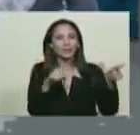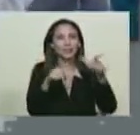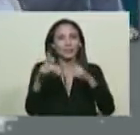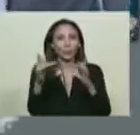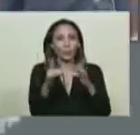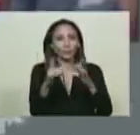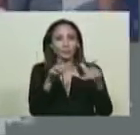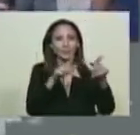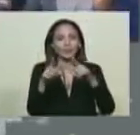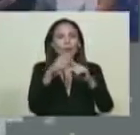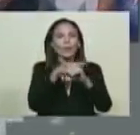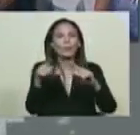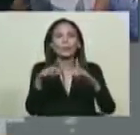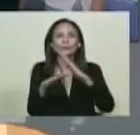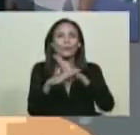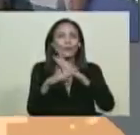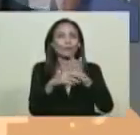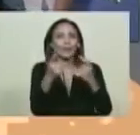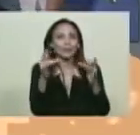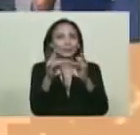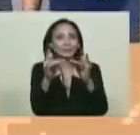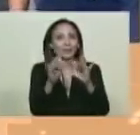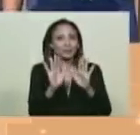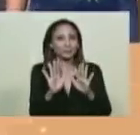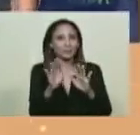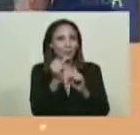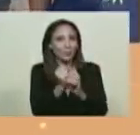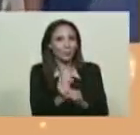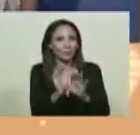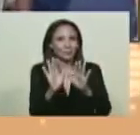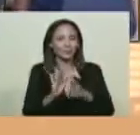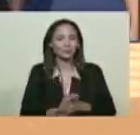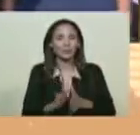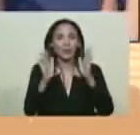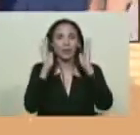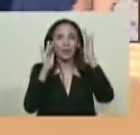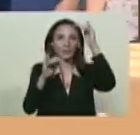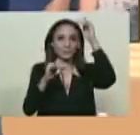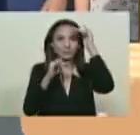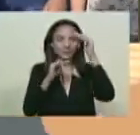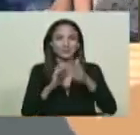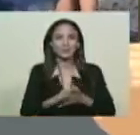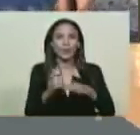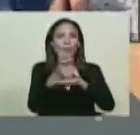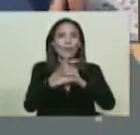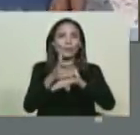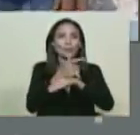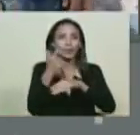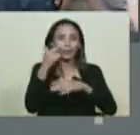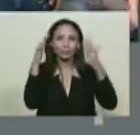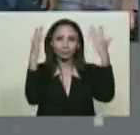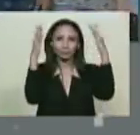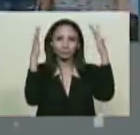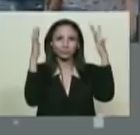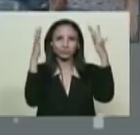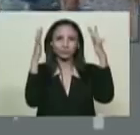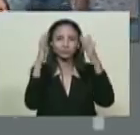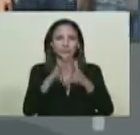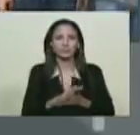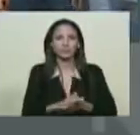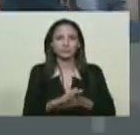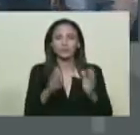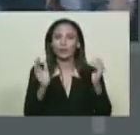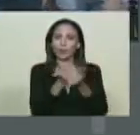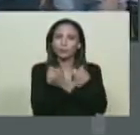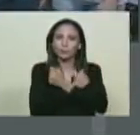Pero todavía no le he dado el pase, Héctor. Atención, Héctor Rodríguez. Un aplauso a Héctor Rodríguez desde aquí, con